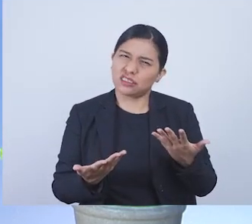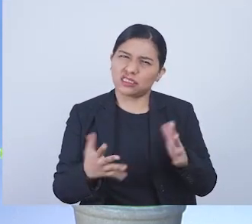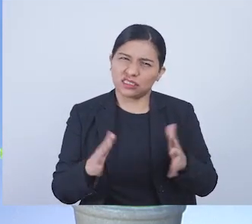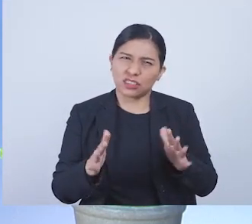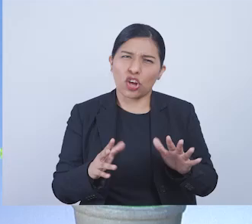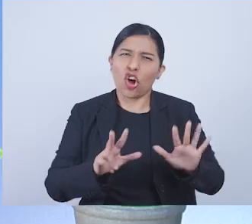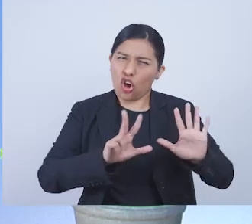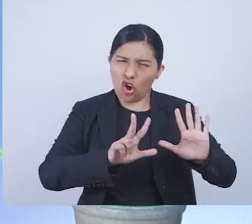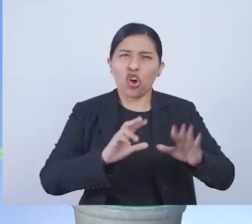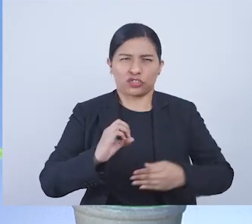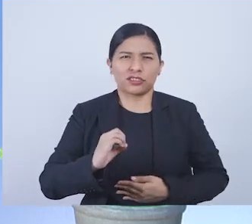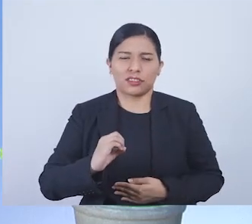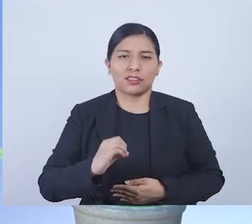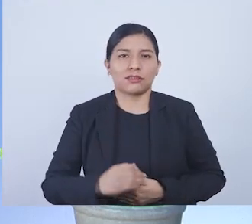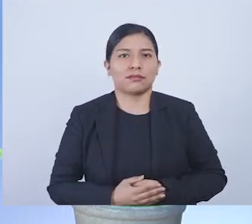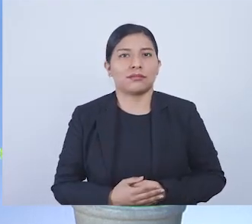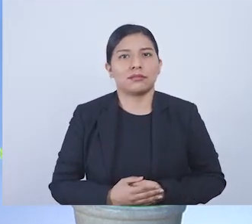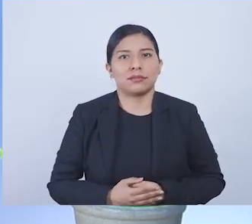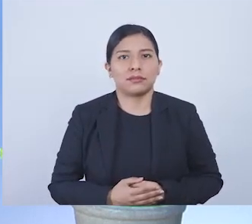80,